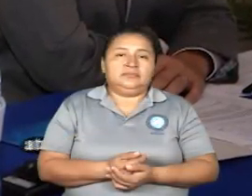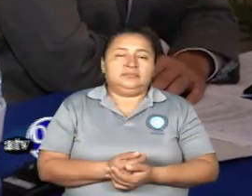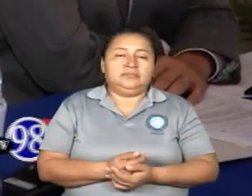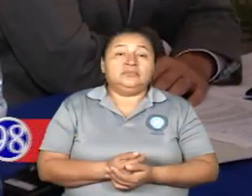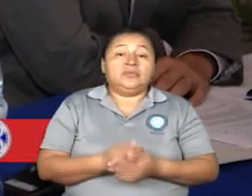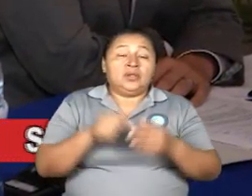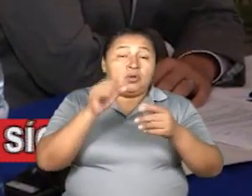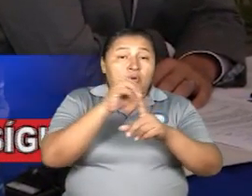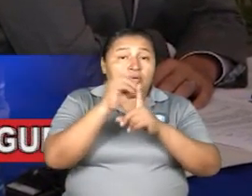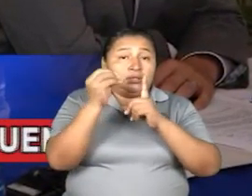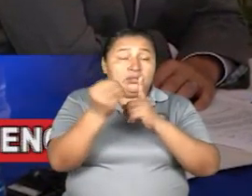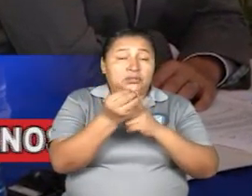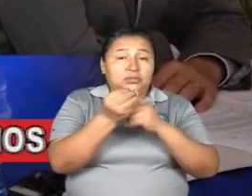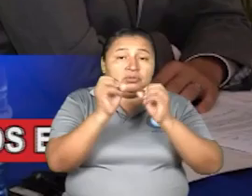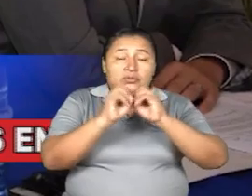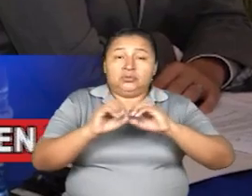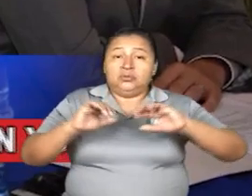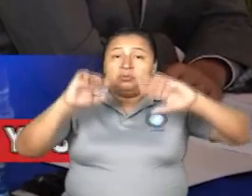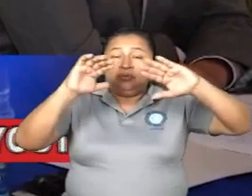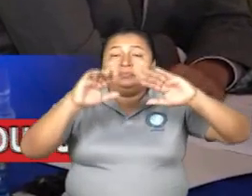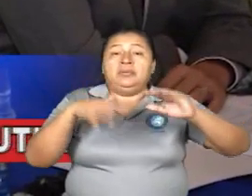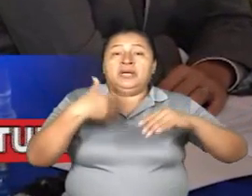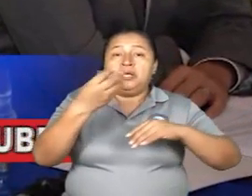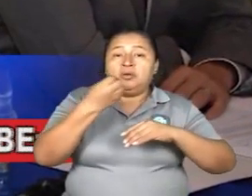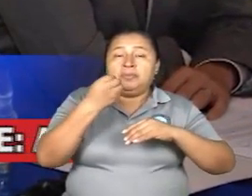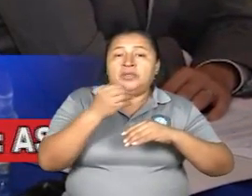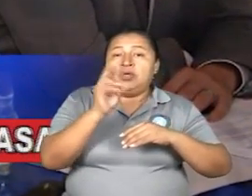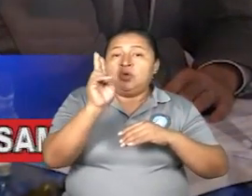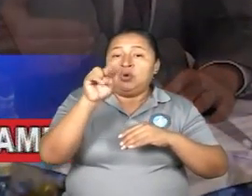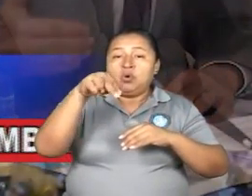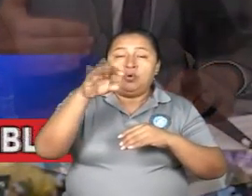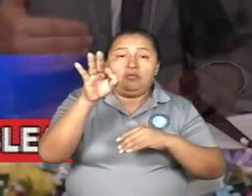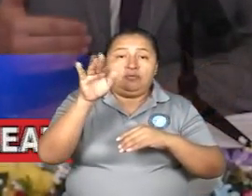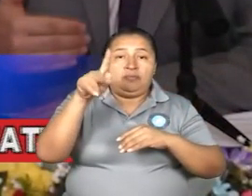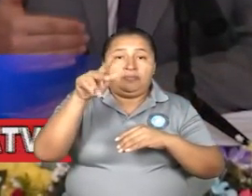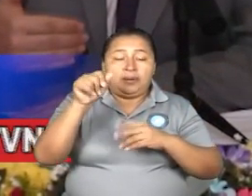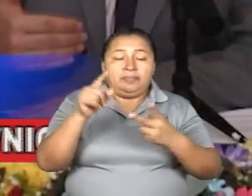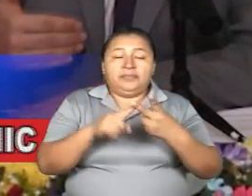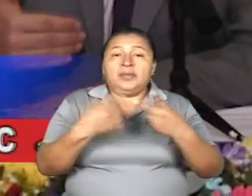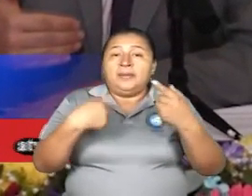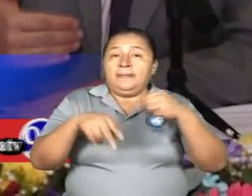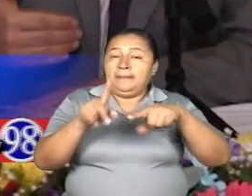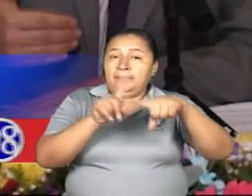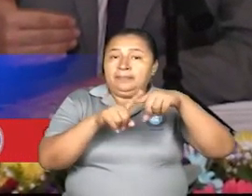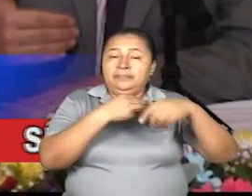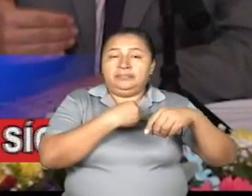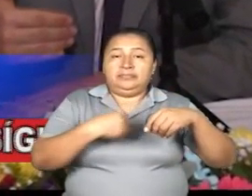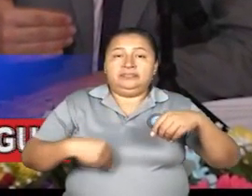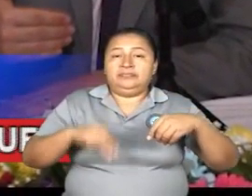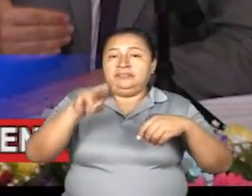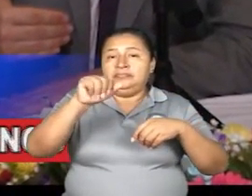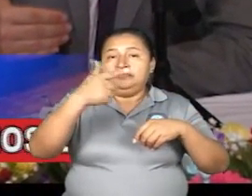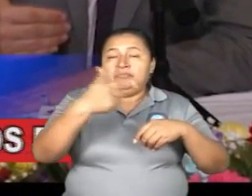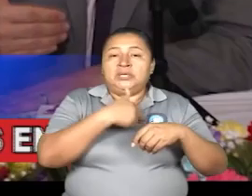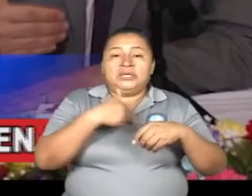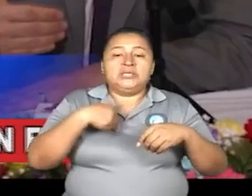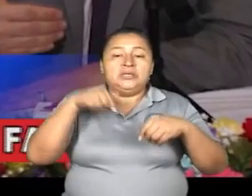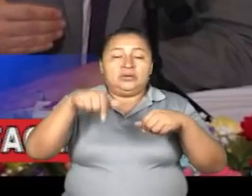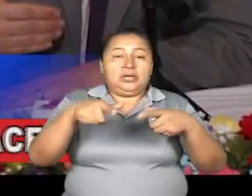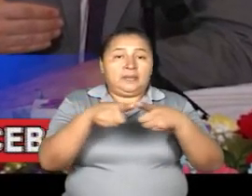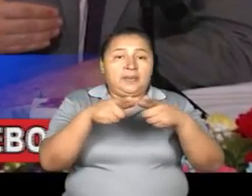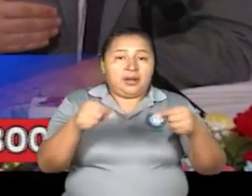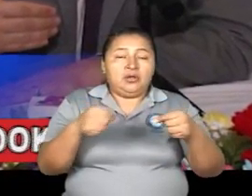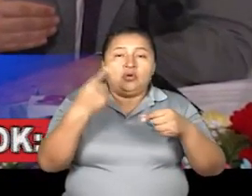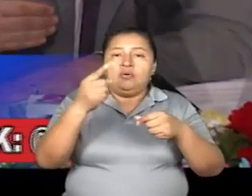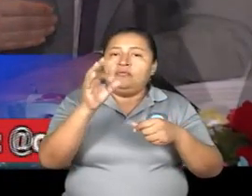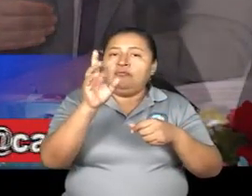La Organización de las Naciones Unidas para la Alimentación y Agricultura, junto al Ministerio Agropecuario, anunciaron la realización en Managua de